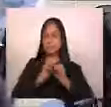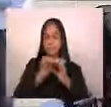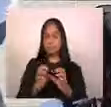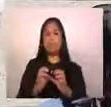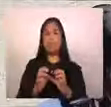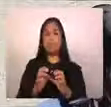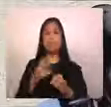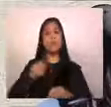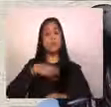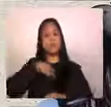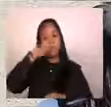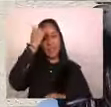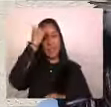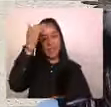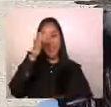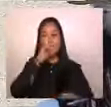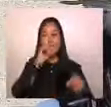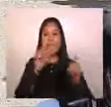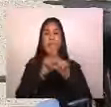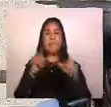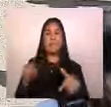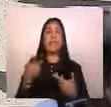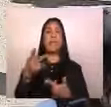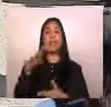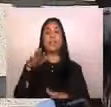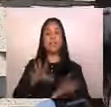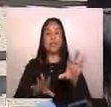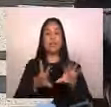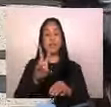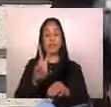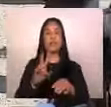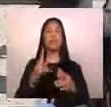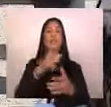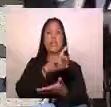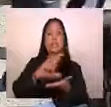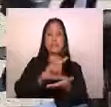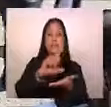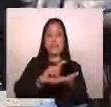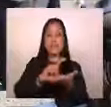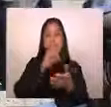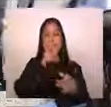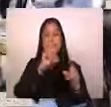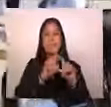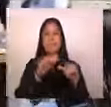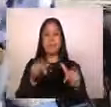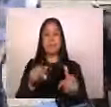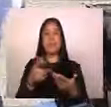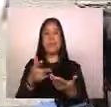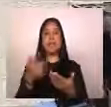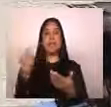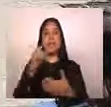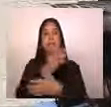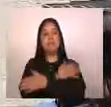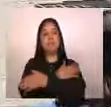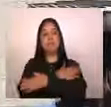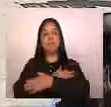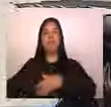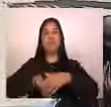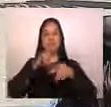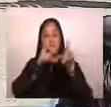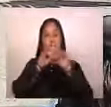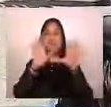esfuerzo. Nuestro saludo también a la Zona 12 Capitalina y a la